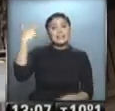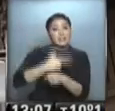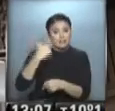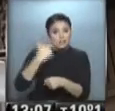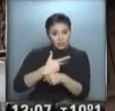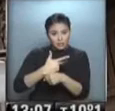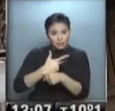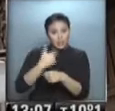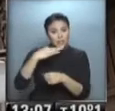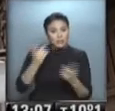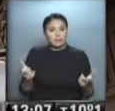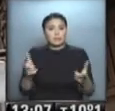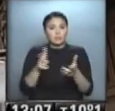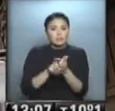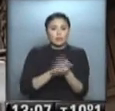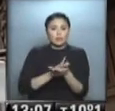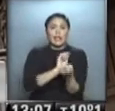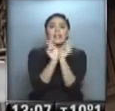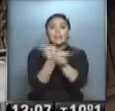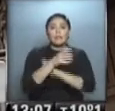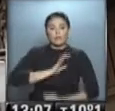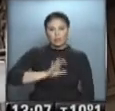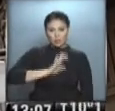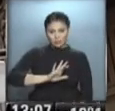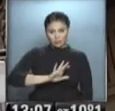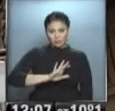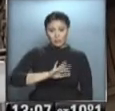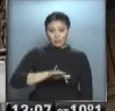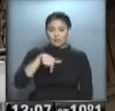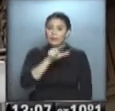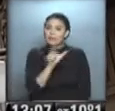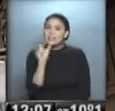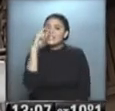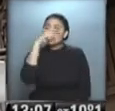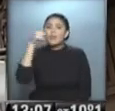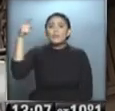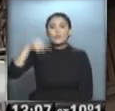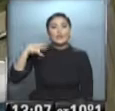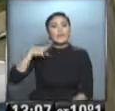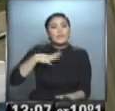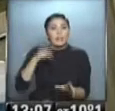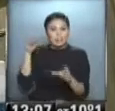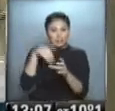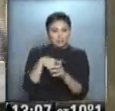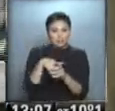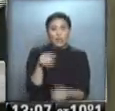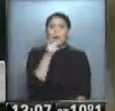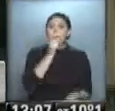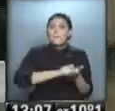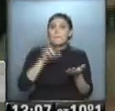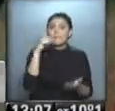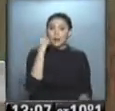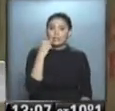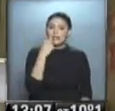vez el canje de deuda para ese 7% que no ha ingresado. Para el presidente de la